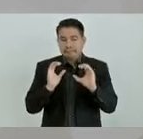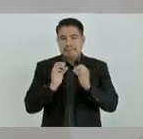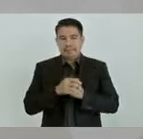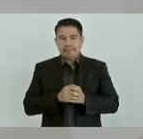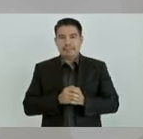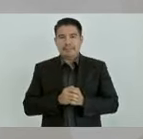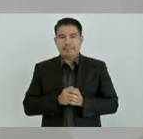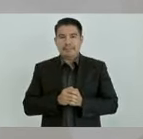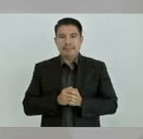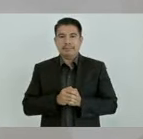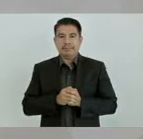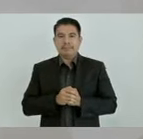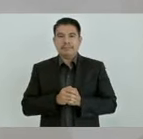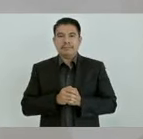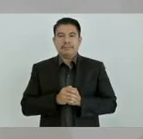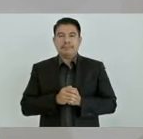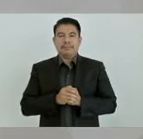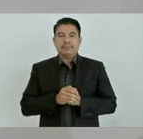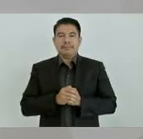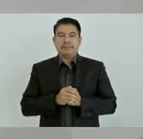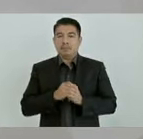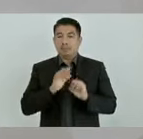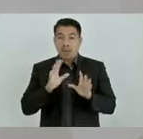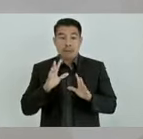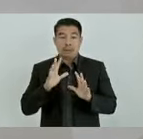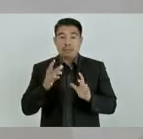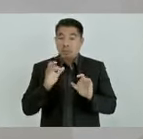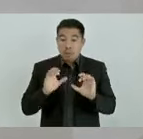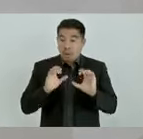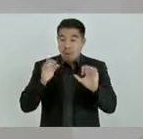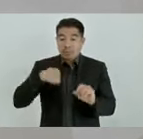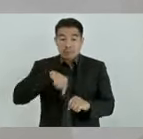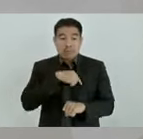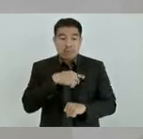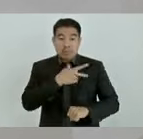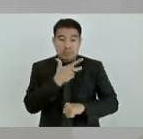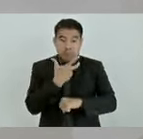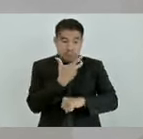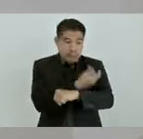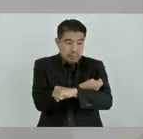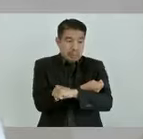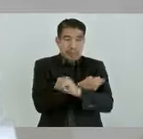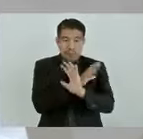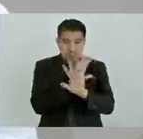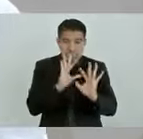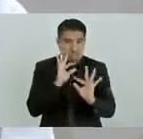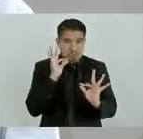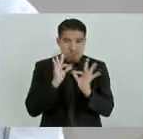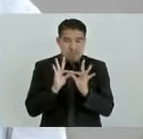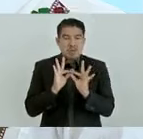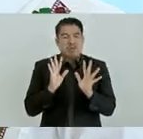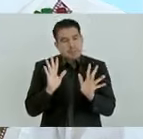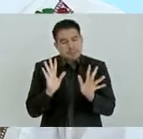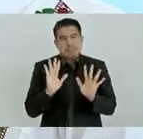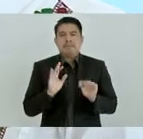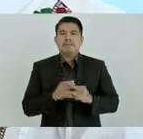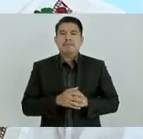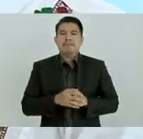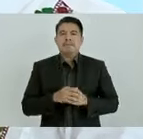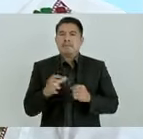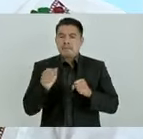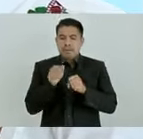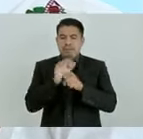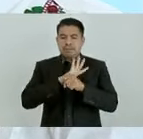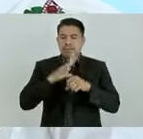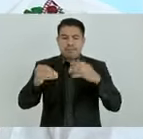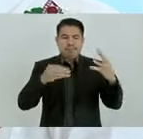se tenga la vacuna y se termine con esta